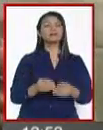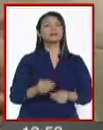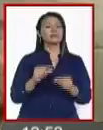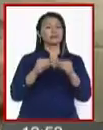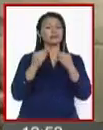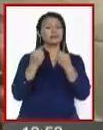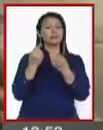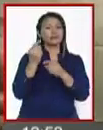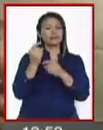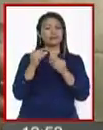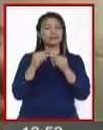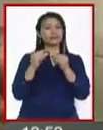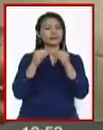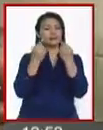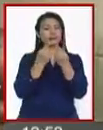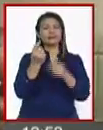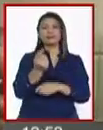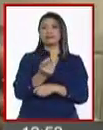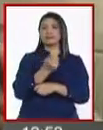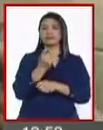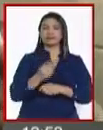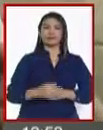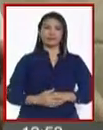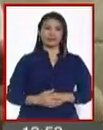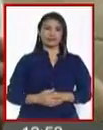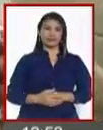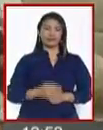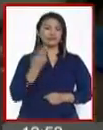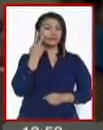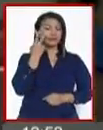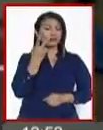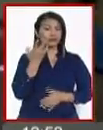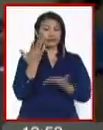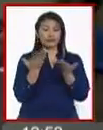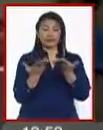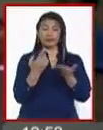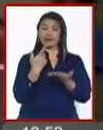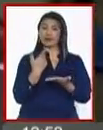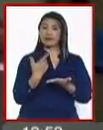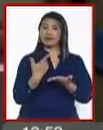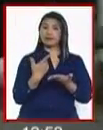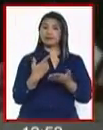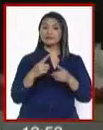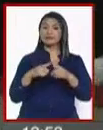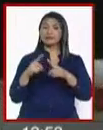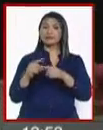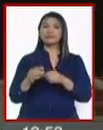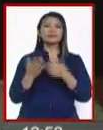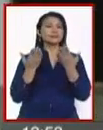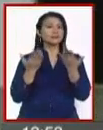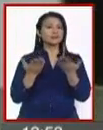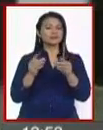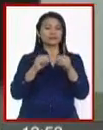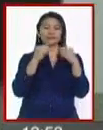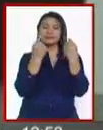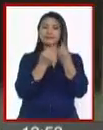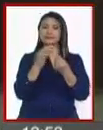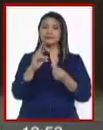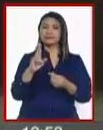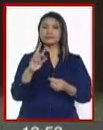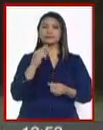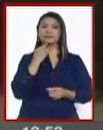él ganaba. ¿No? Y las observaciones que pueden hacerse sobre ese aspecto, también el Frente